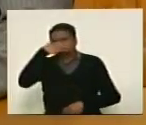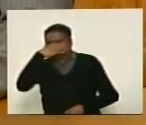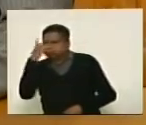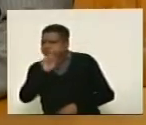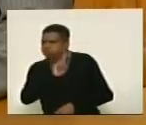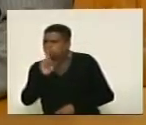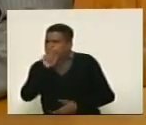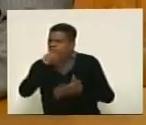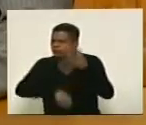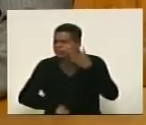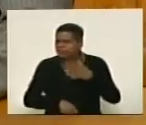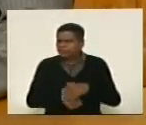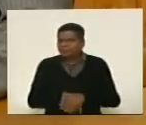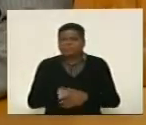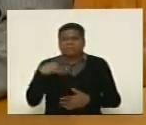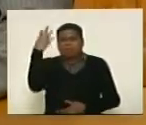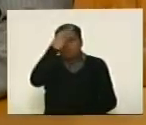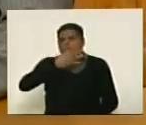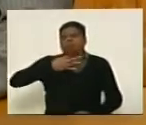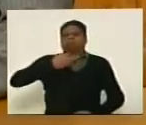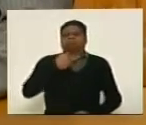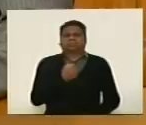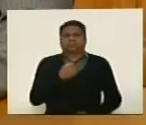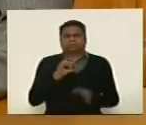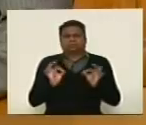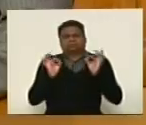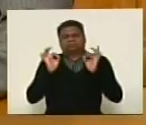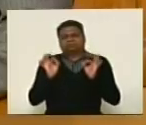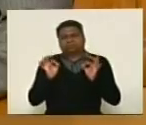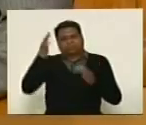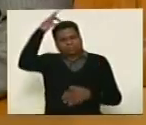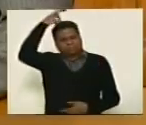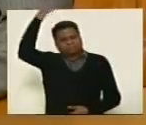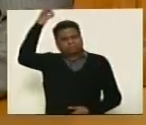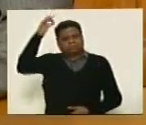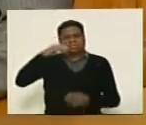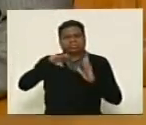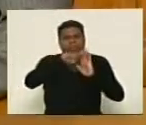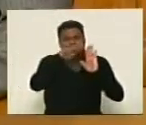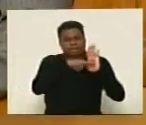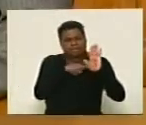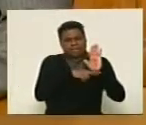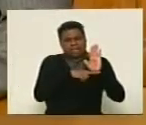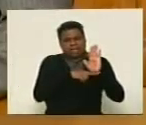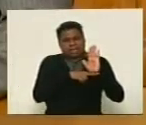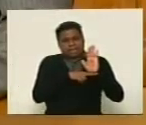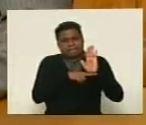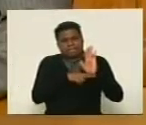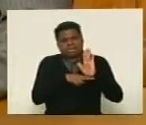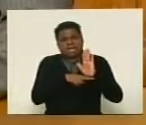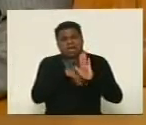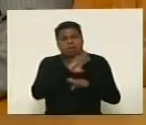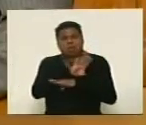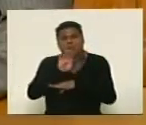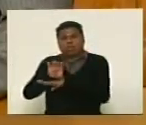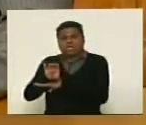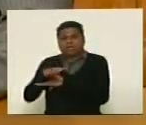del cumplimiento estricto de los protocolos necesarios para el blindaje del